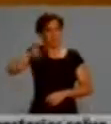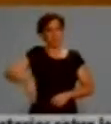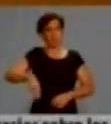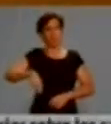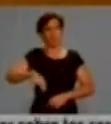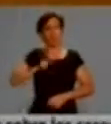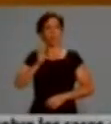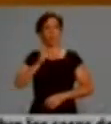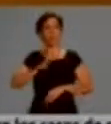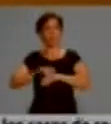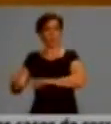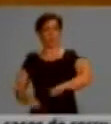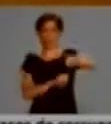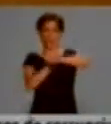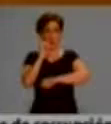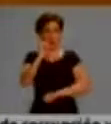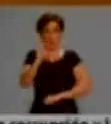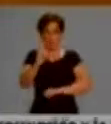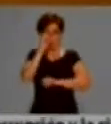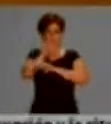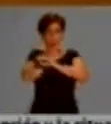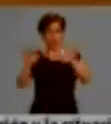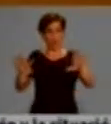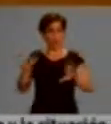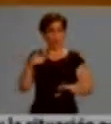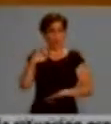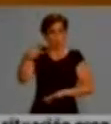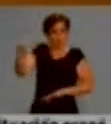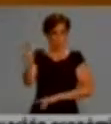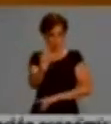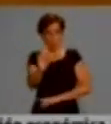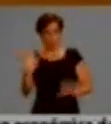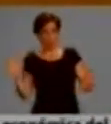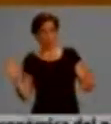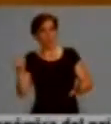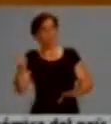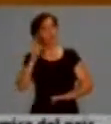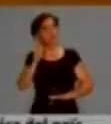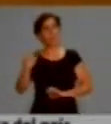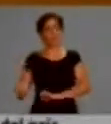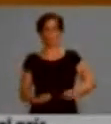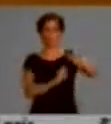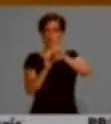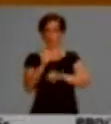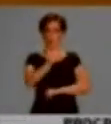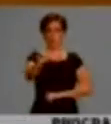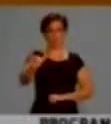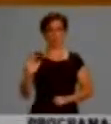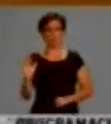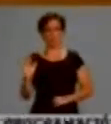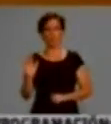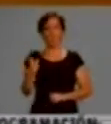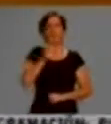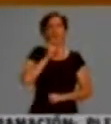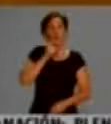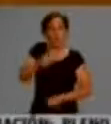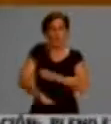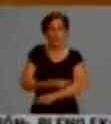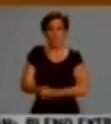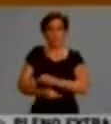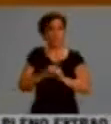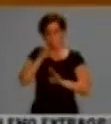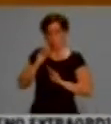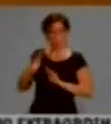a defenderse. Yo no se lo voy a negar. Tiene derecho a defenderse y a escoger su propia